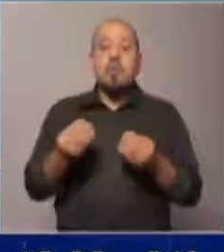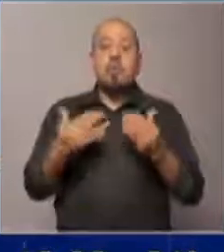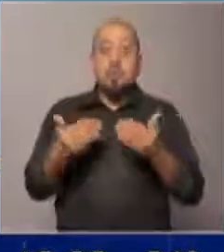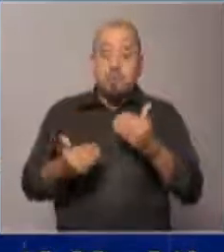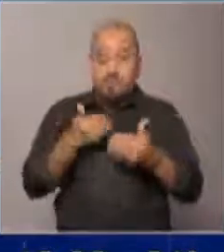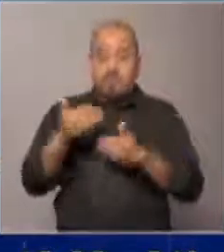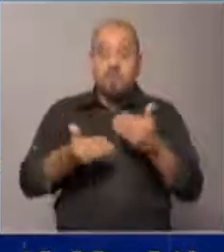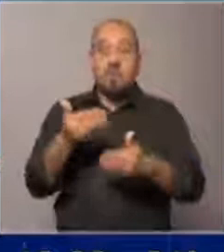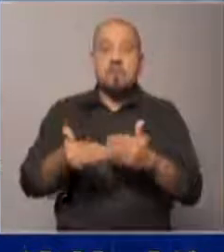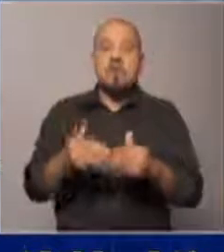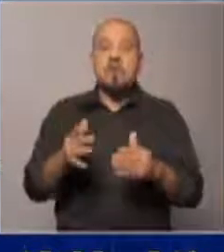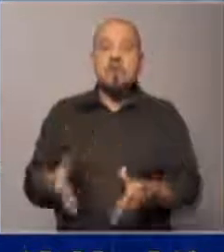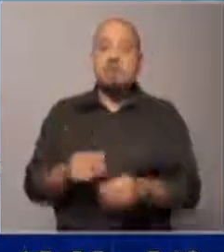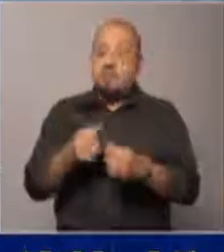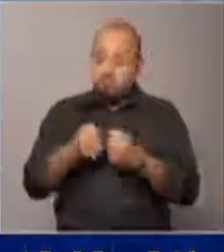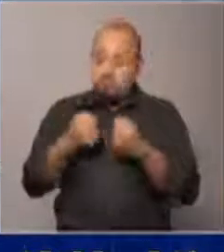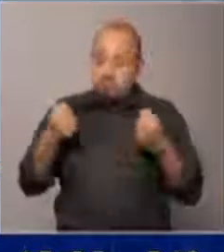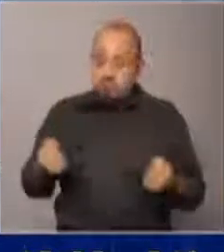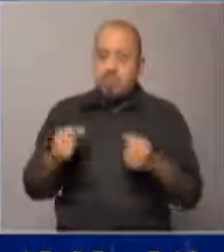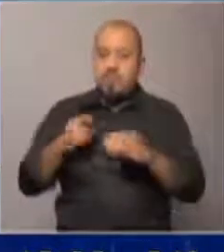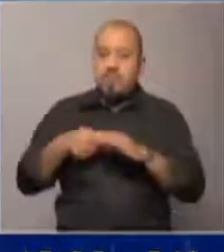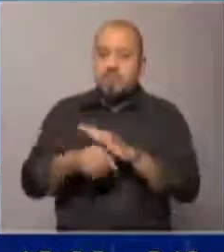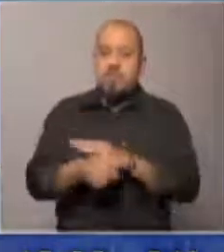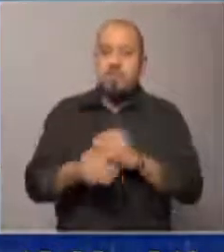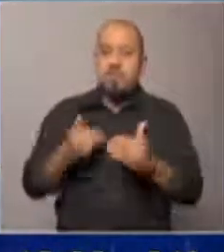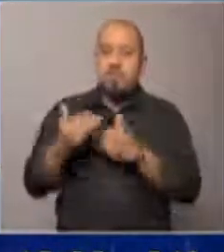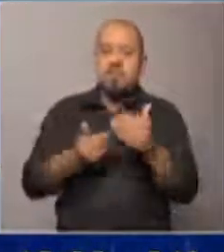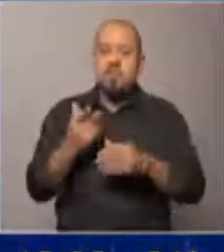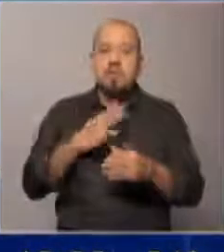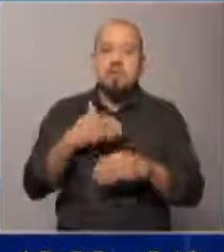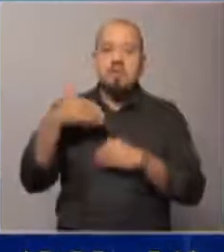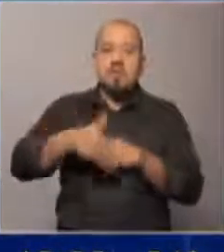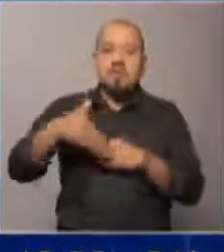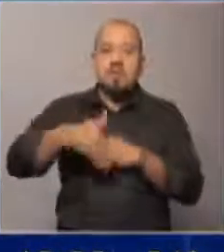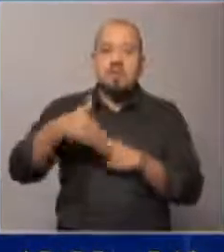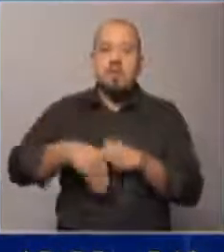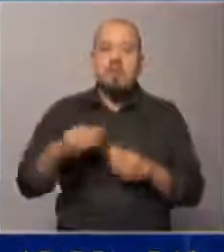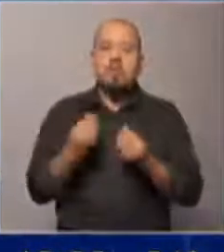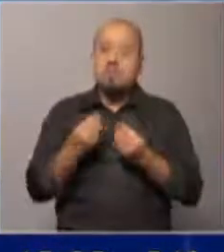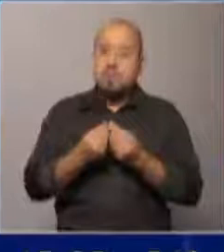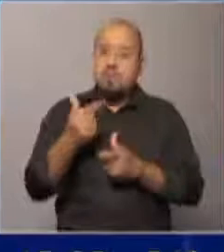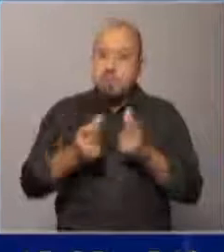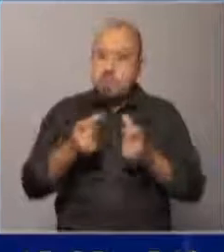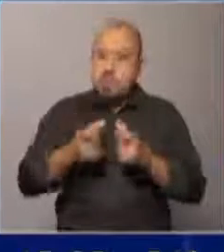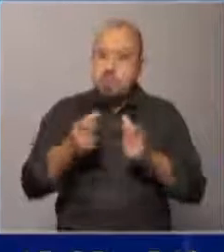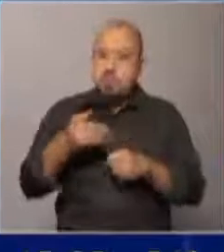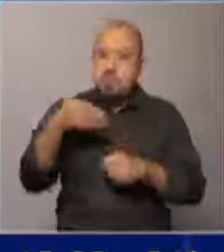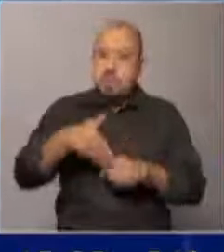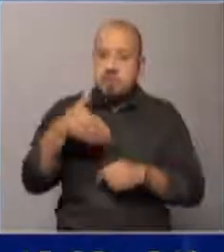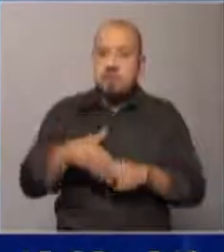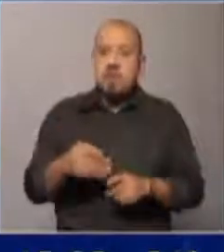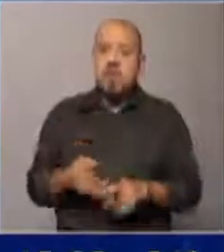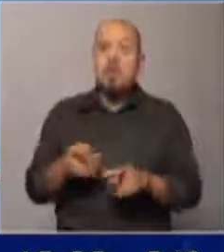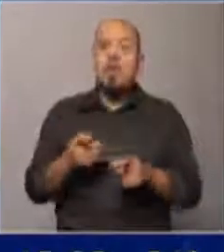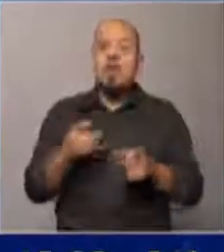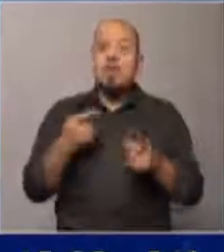procesos, articular un poquito más ellos, y en realidad participa mucha gente en cosas. El tema es cómo eso está en un diálogo mucho más potente